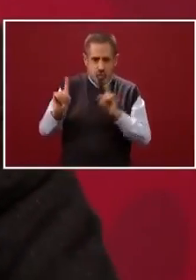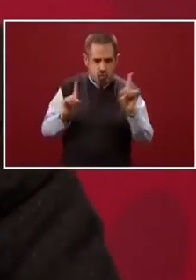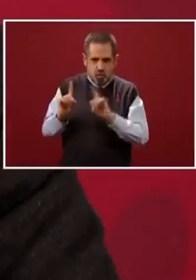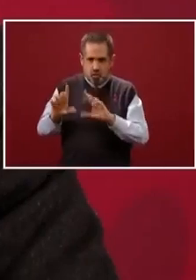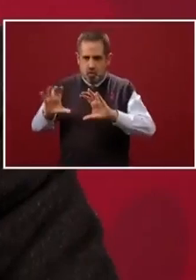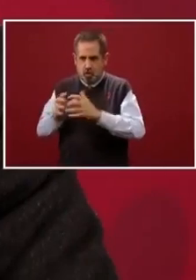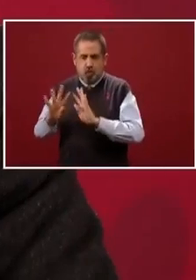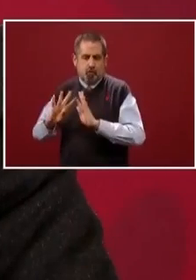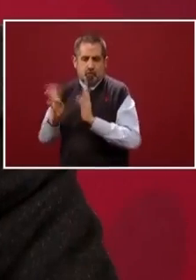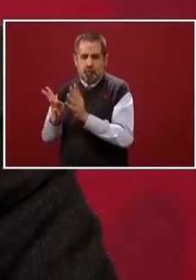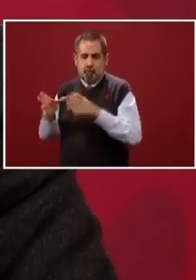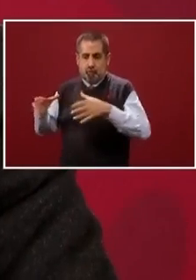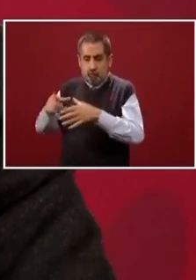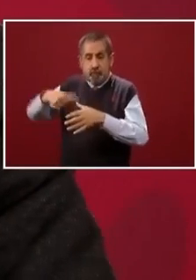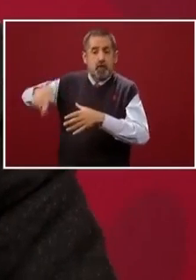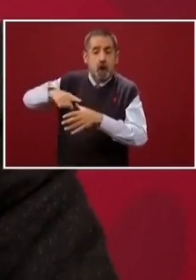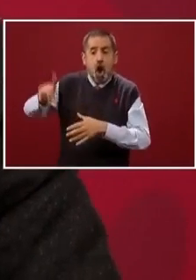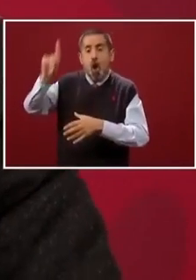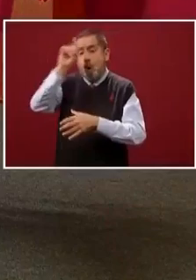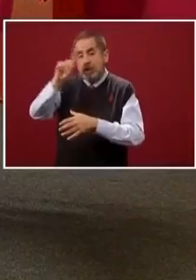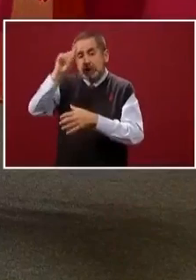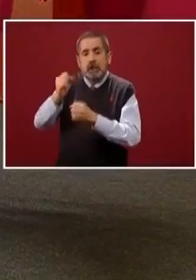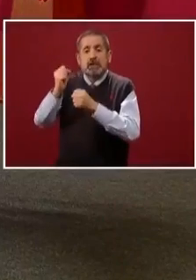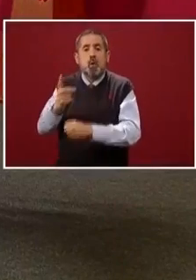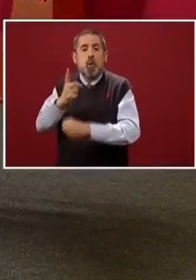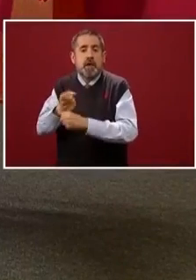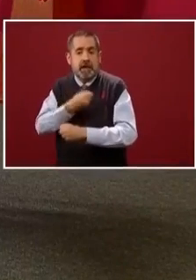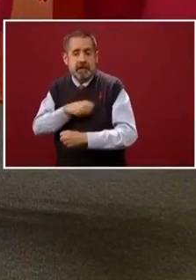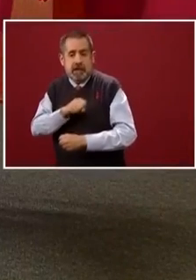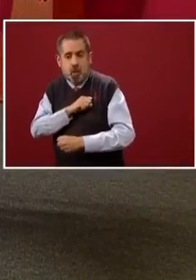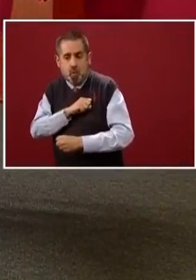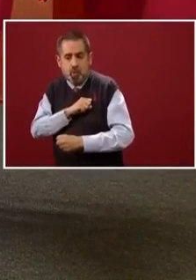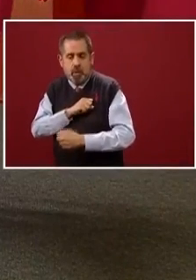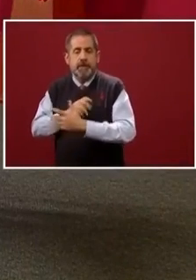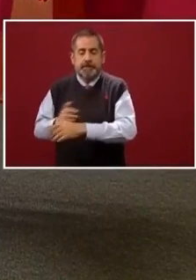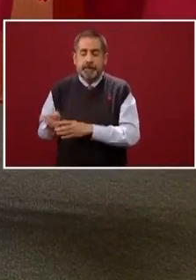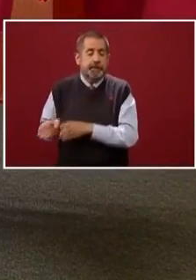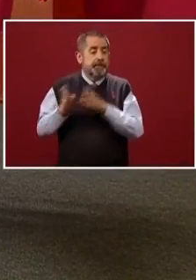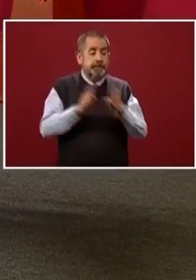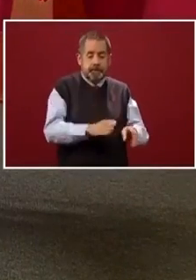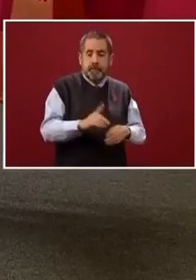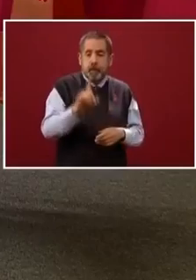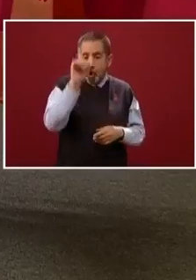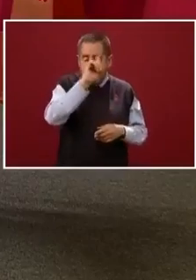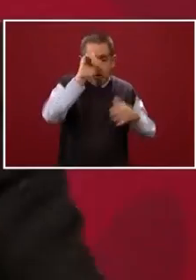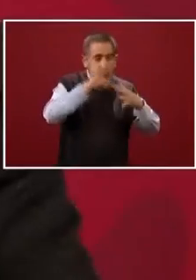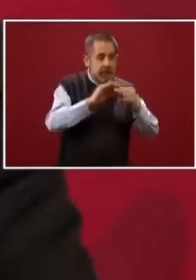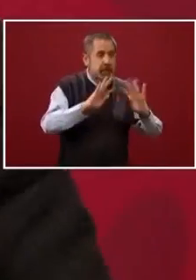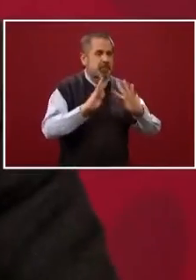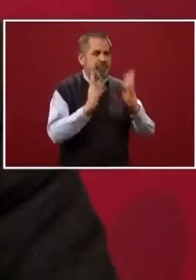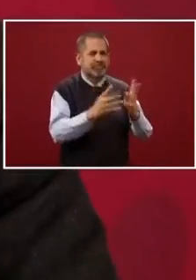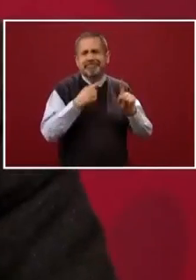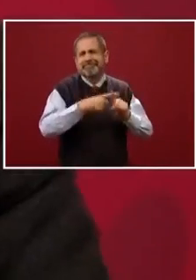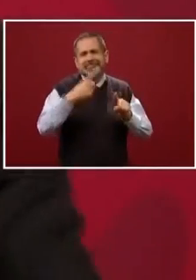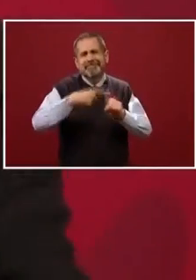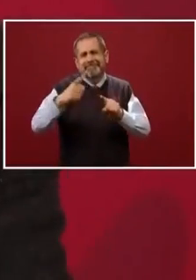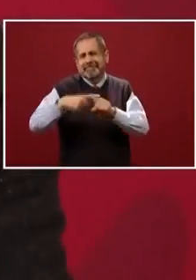son autoridad sanitaria. El Consejo está formado por la representación de muchas de